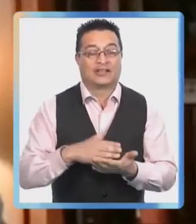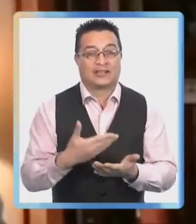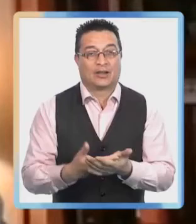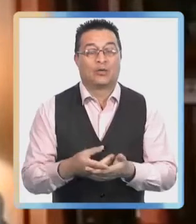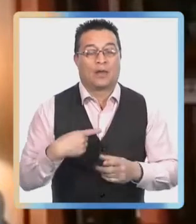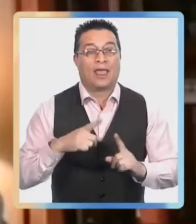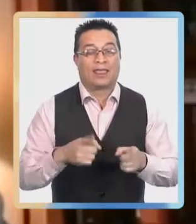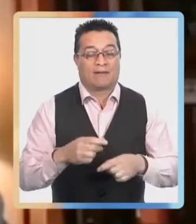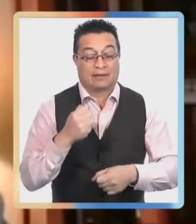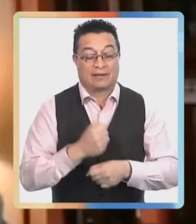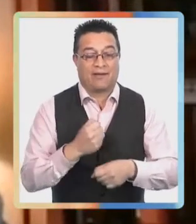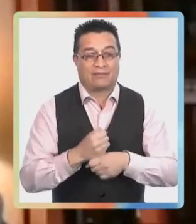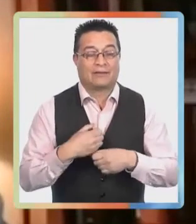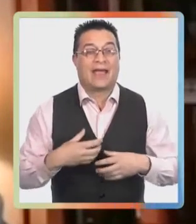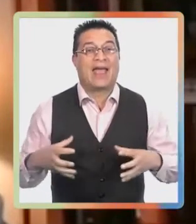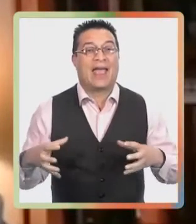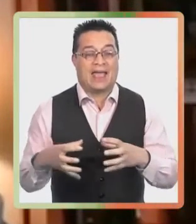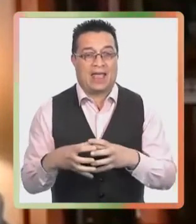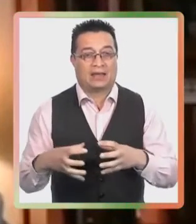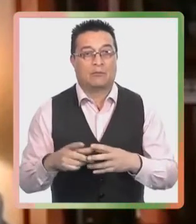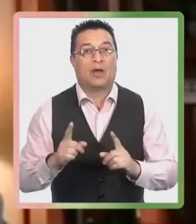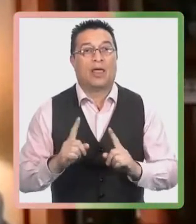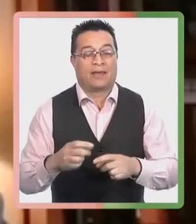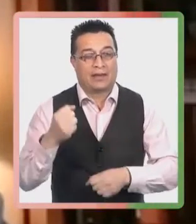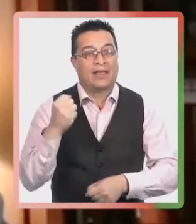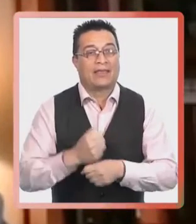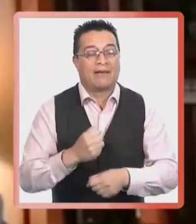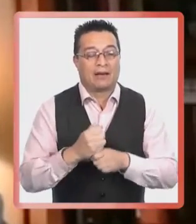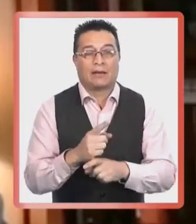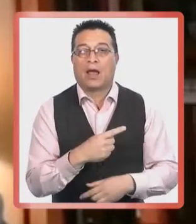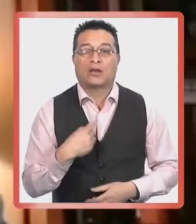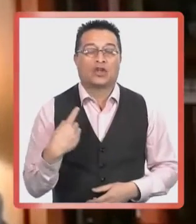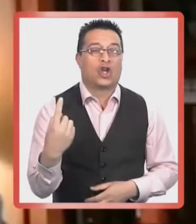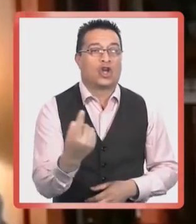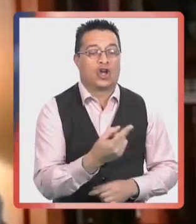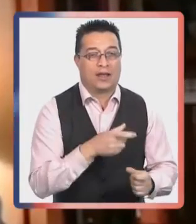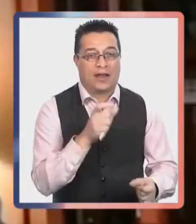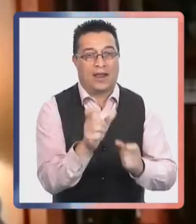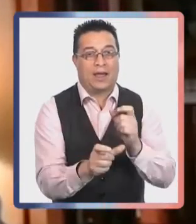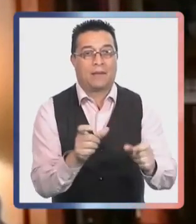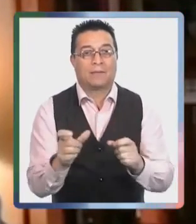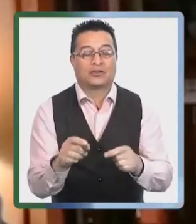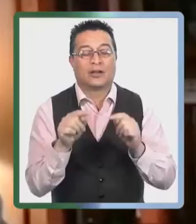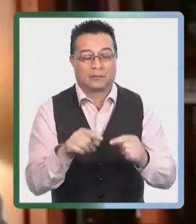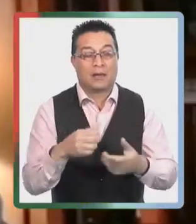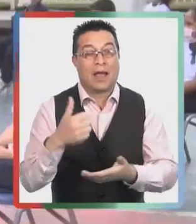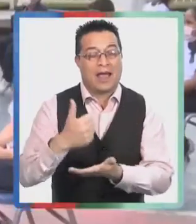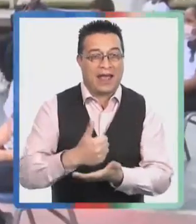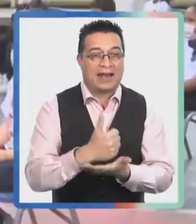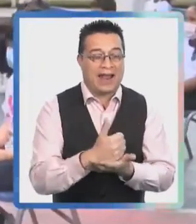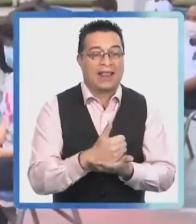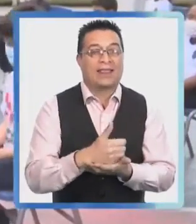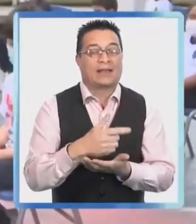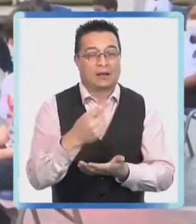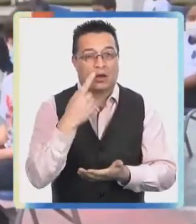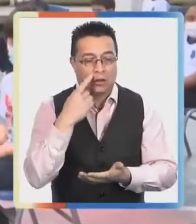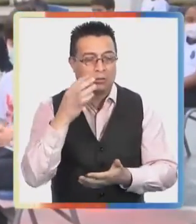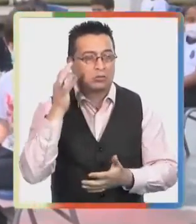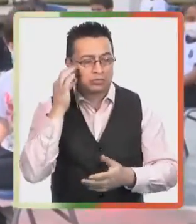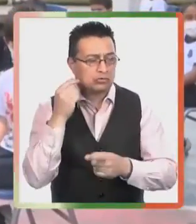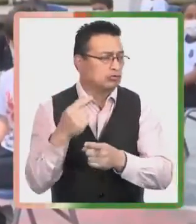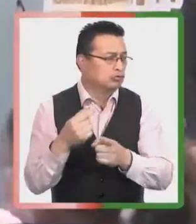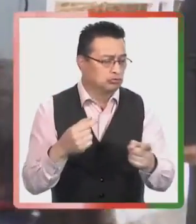Salud es que hay que trabajar en equipo. Hay que trabajar con toda la gente, hay que trabajar con los alcaldes, con las